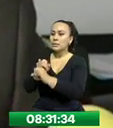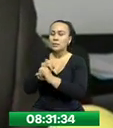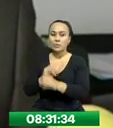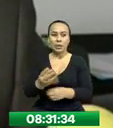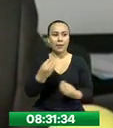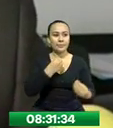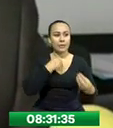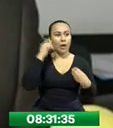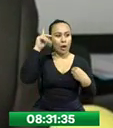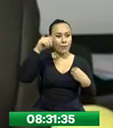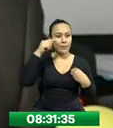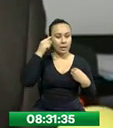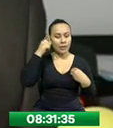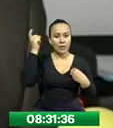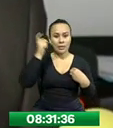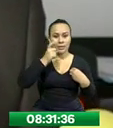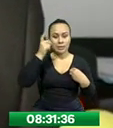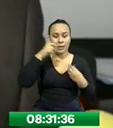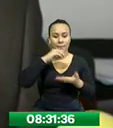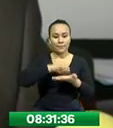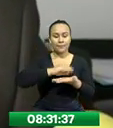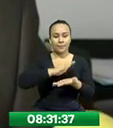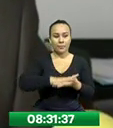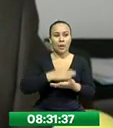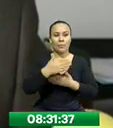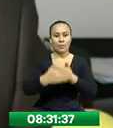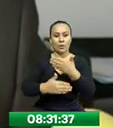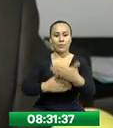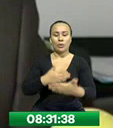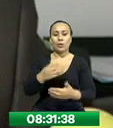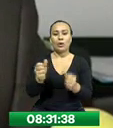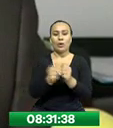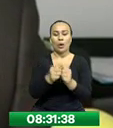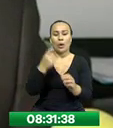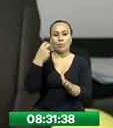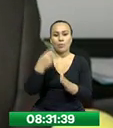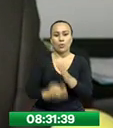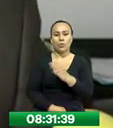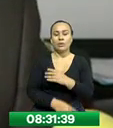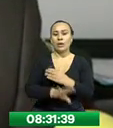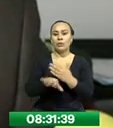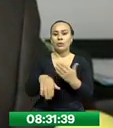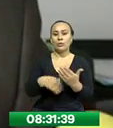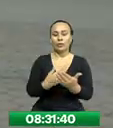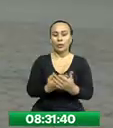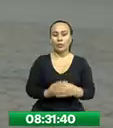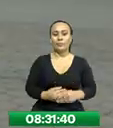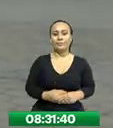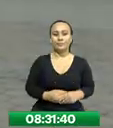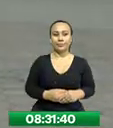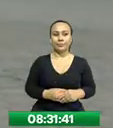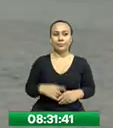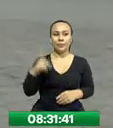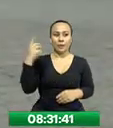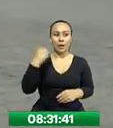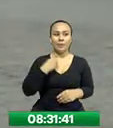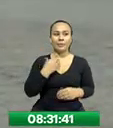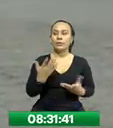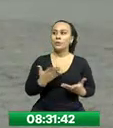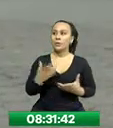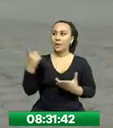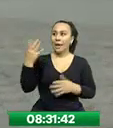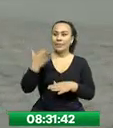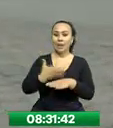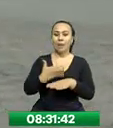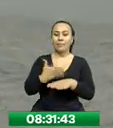Estado podemos estar articulando para las respectivas sanciones y llamados de atención a las operadoras. El administrador de la terminal